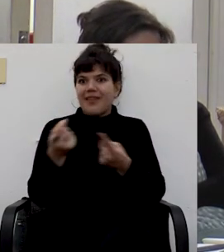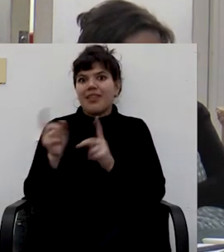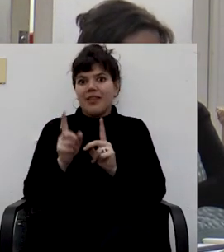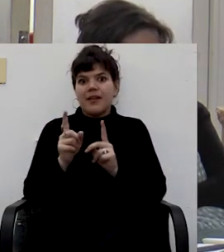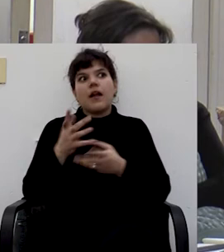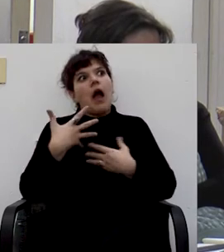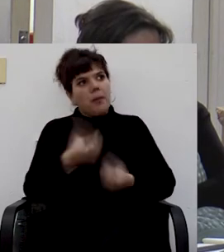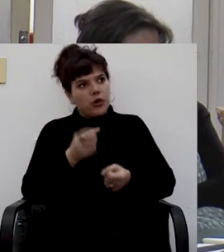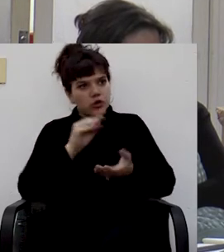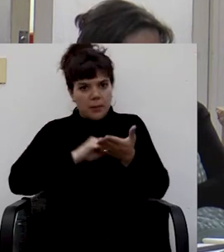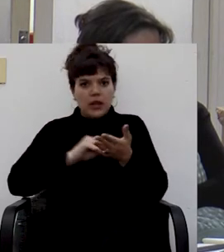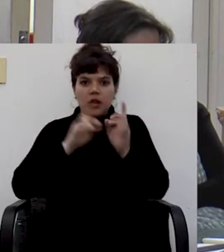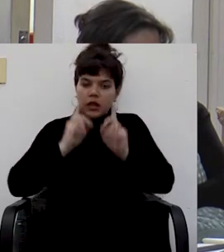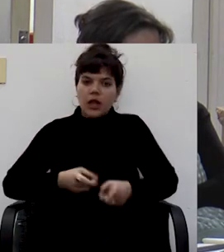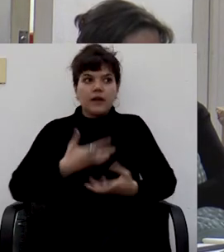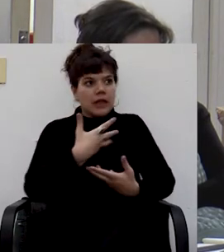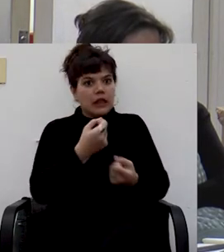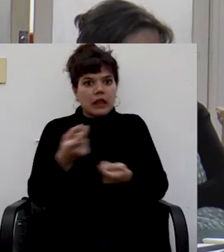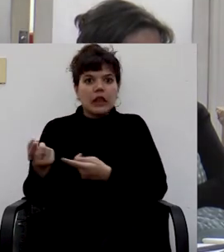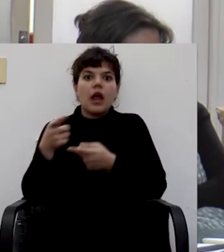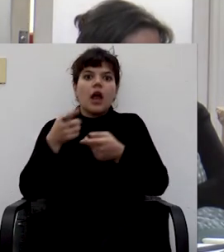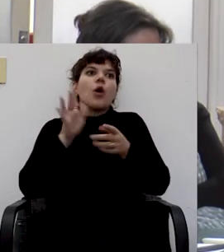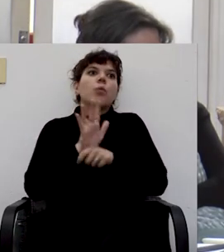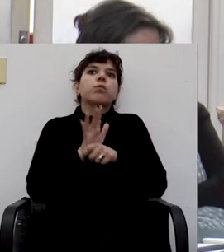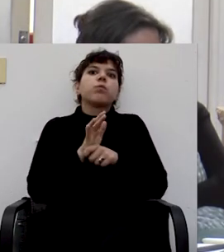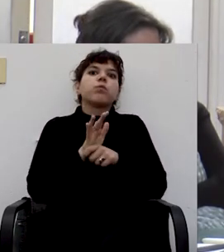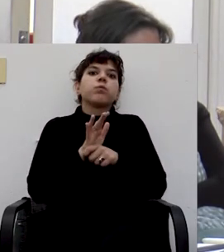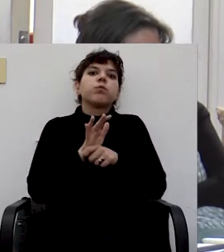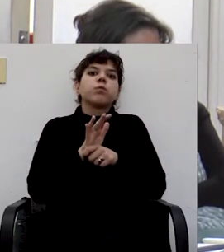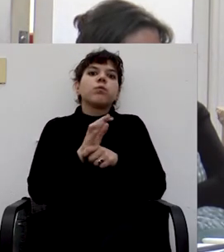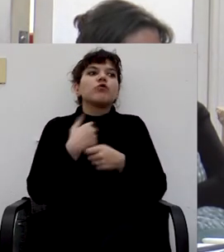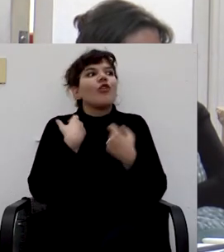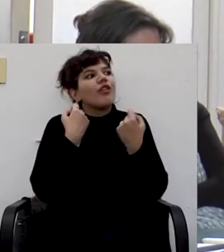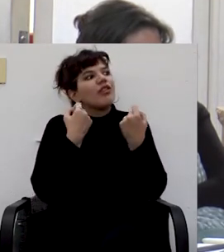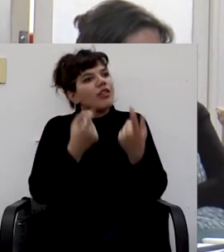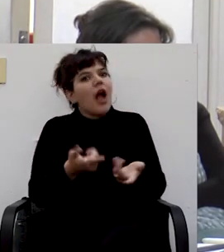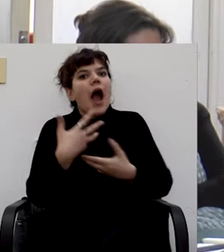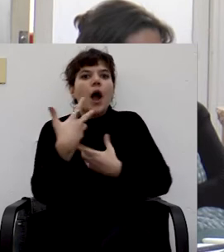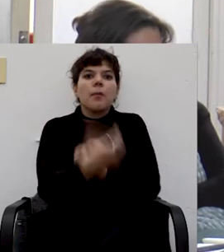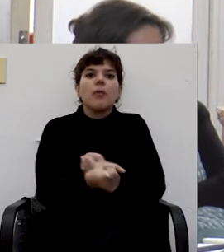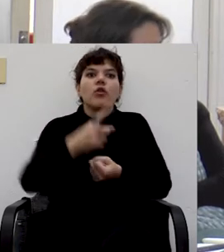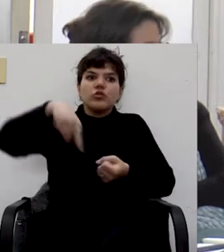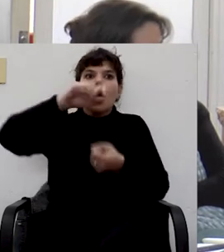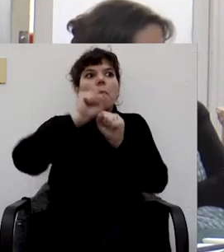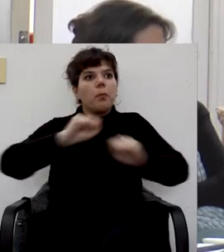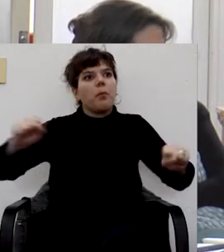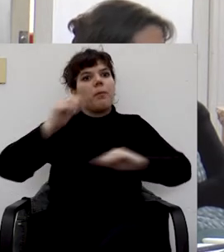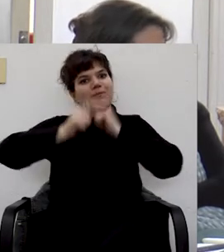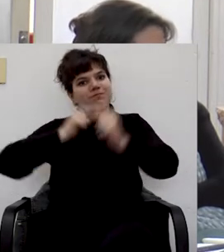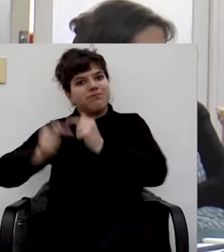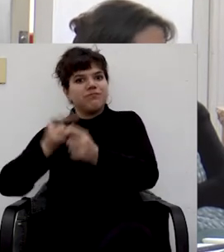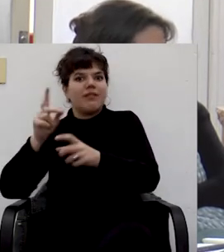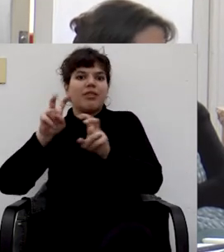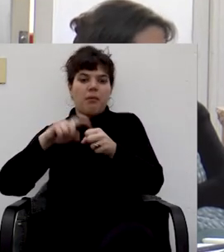apoyos administrativos, ¿no? Hay que, de alguna manera, dar las garantías para que ese mecanismo se sostenga en el tiempo,